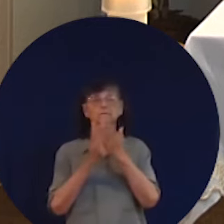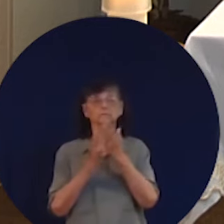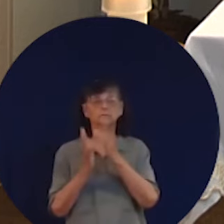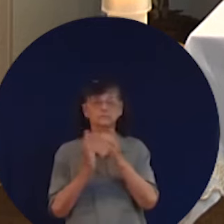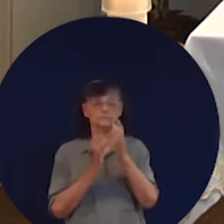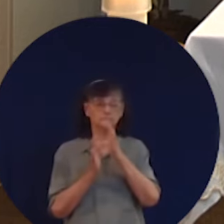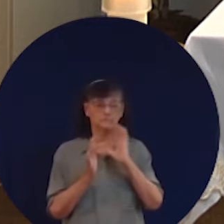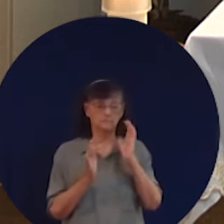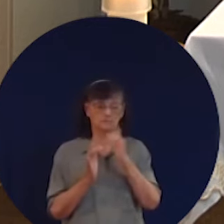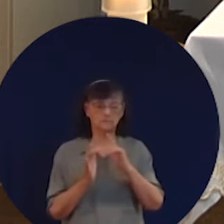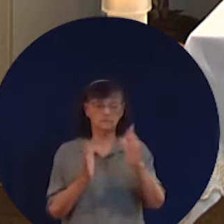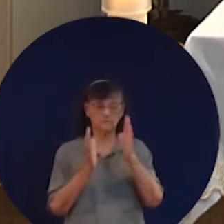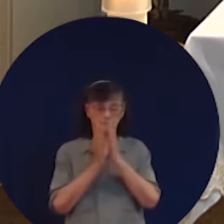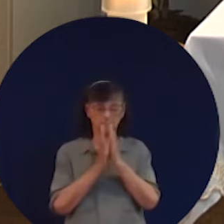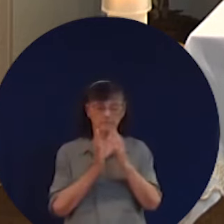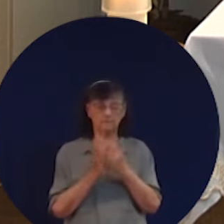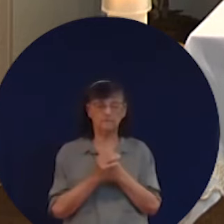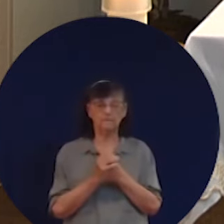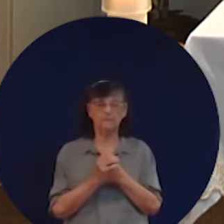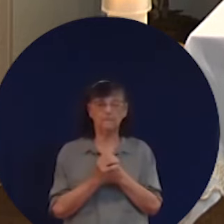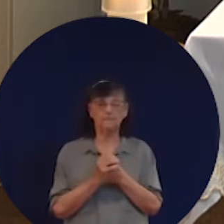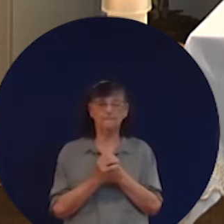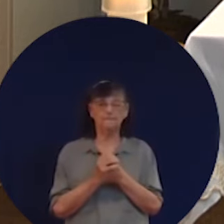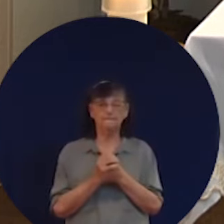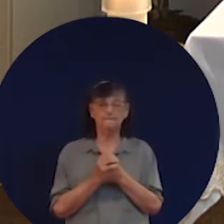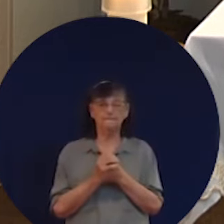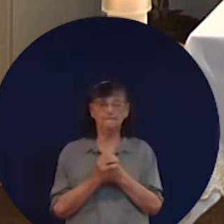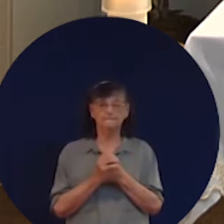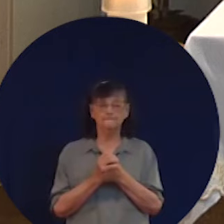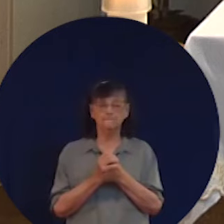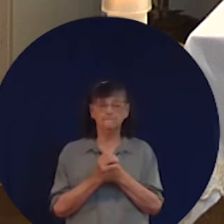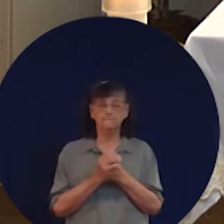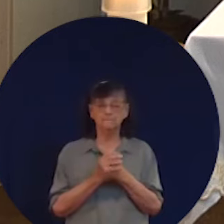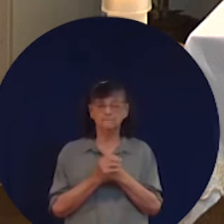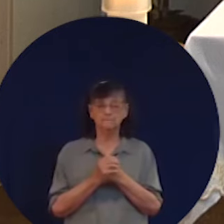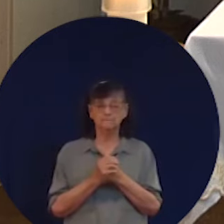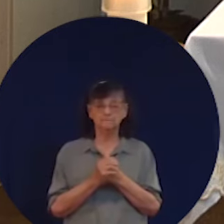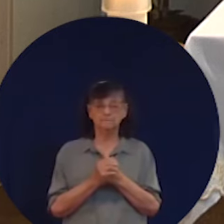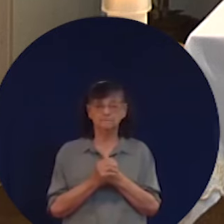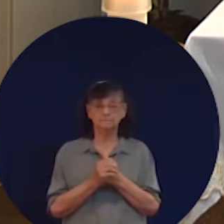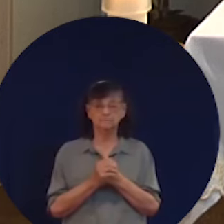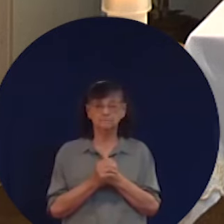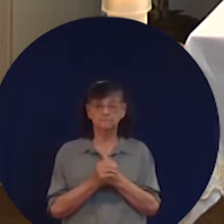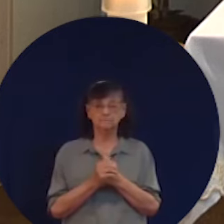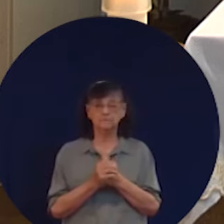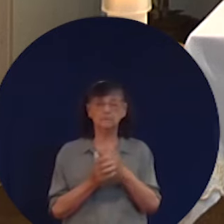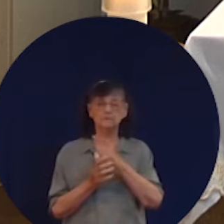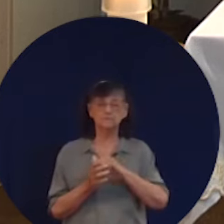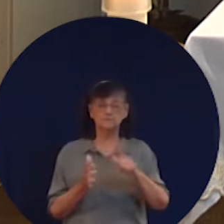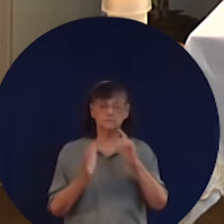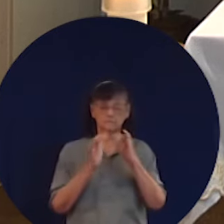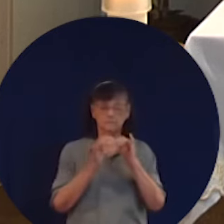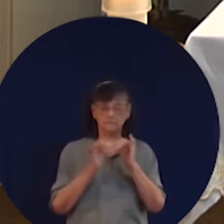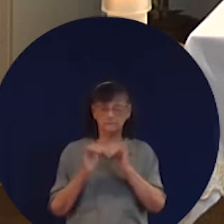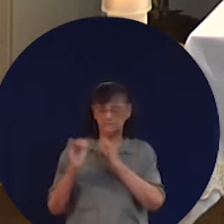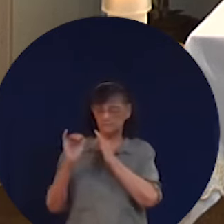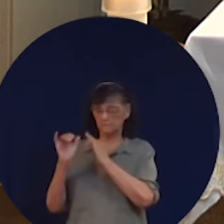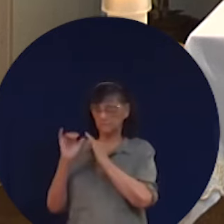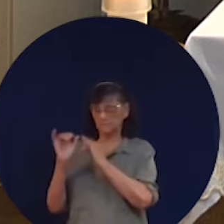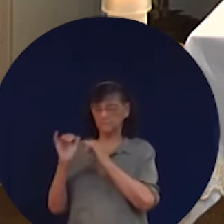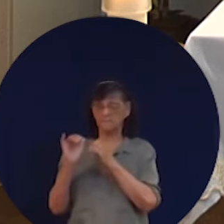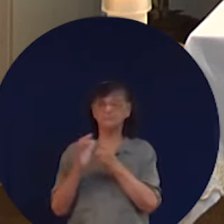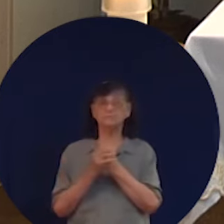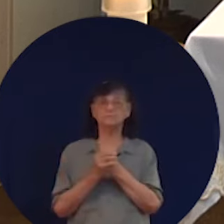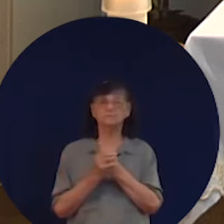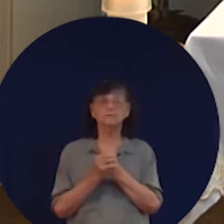como bendijiste la ofrenda de Abel, para que aquello que cada uno te ofrece en honor de tu gloria sea de provecho